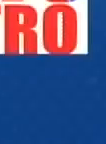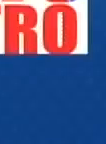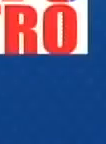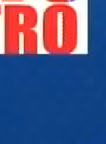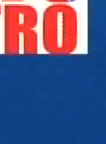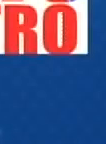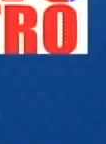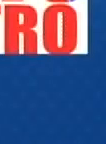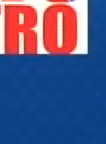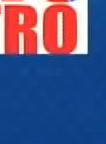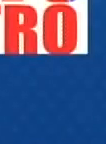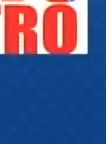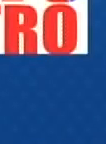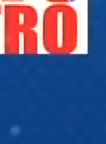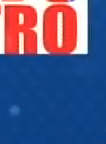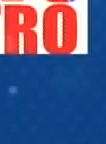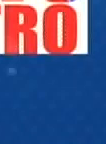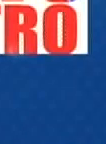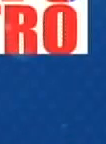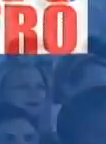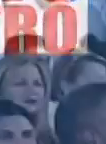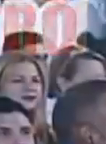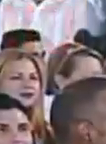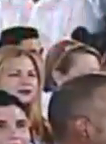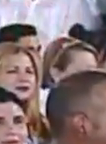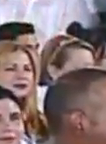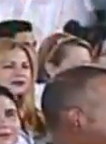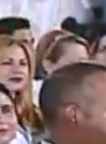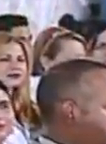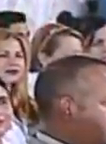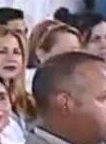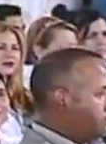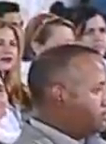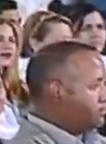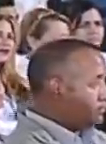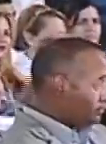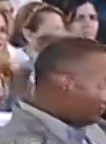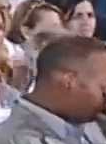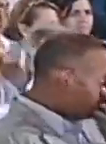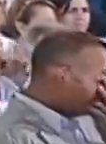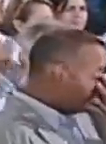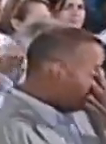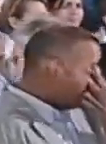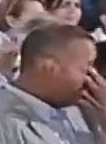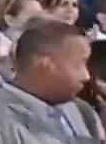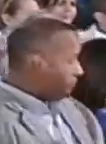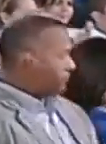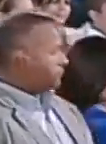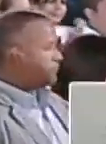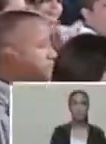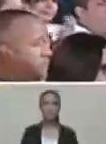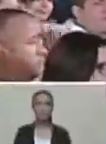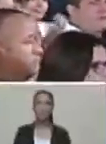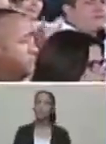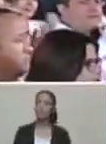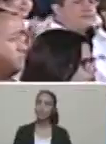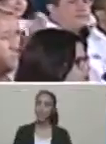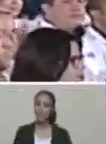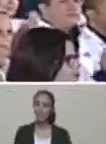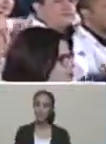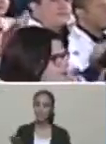16 años de la misión Barrio Adentro. Que viva la misión Barrio Adentro, que vive el legado de nuestro